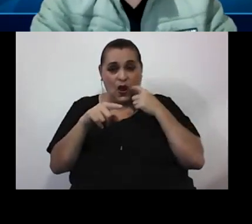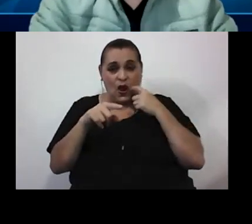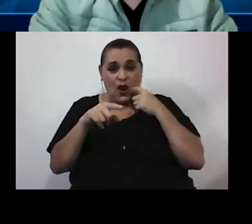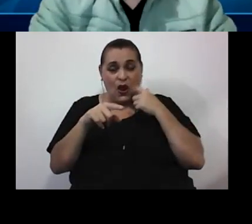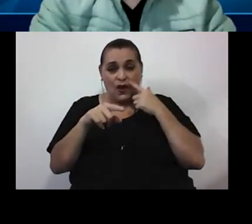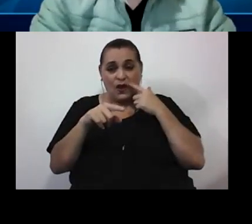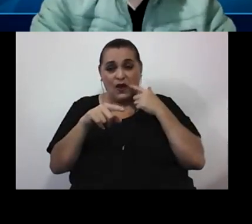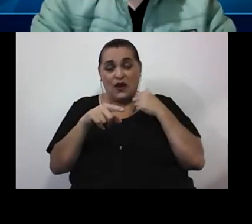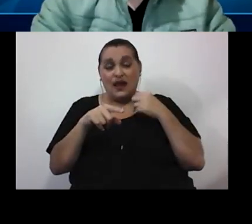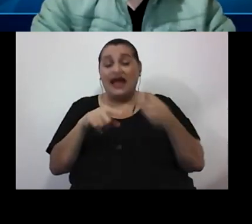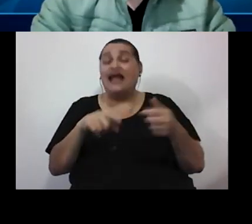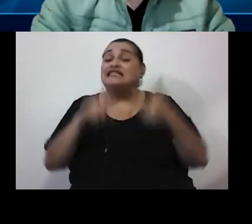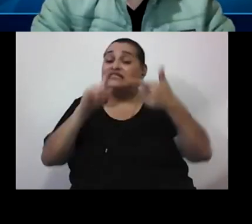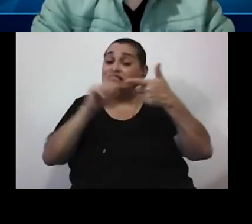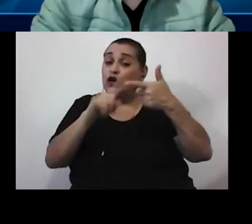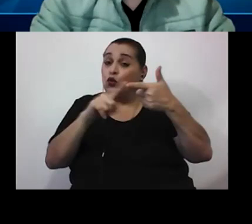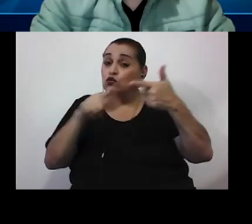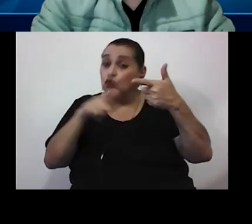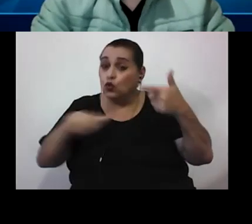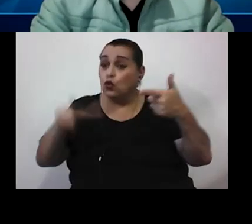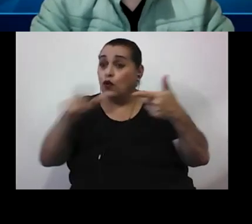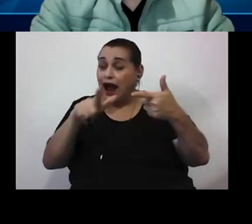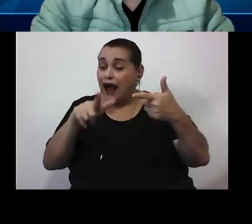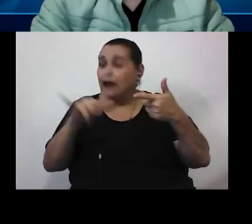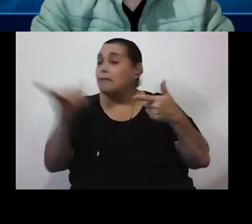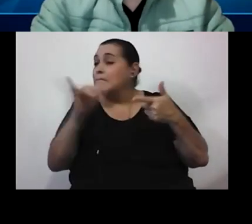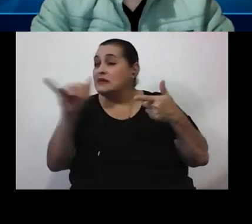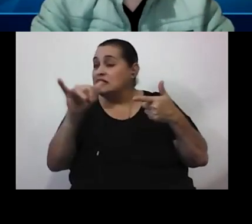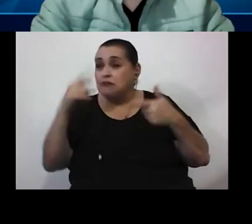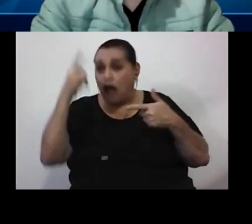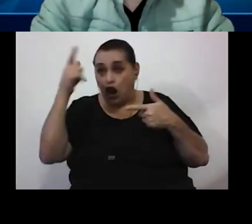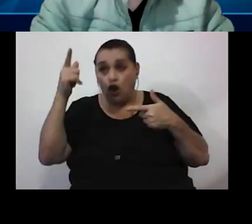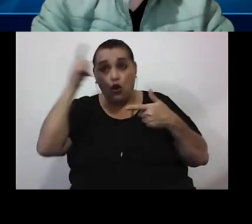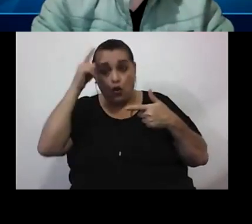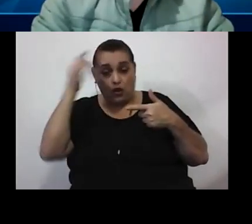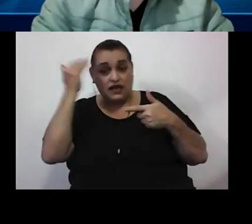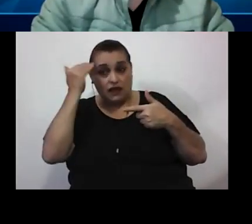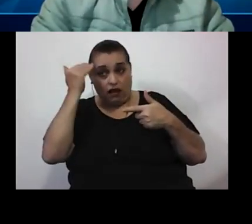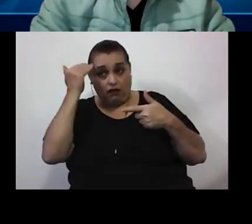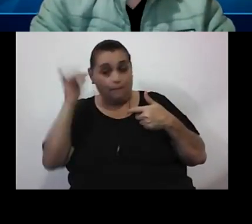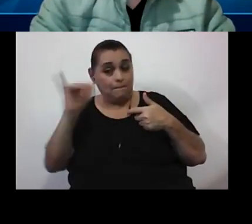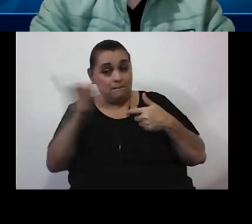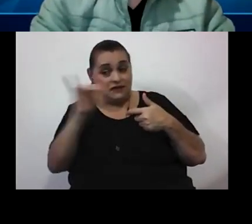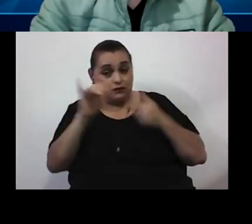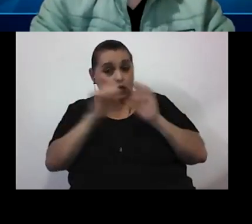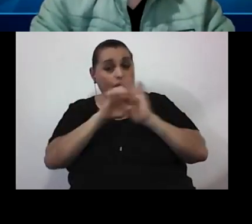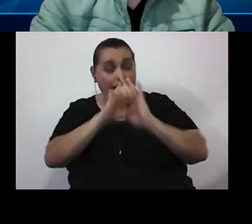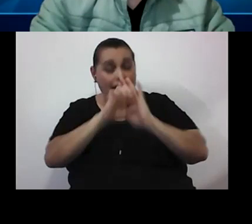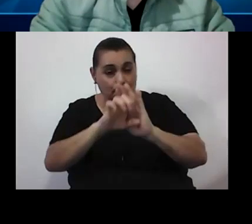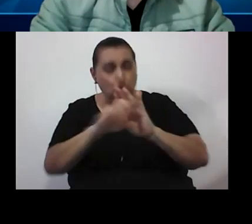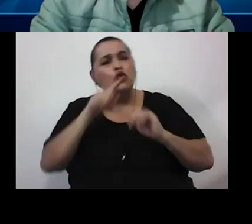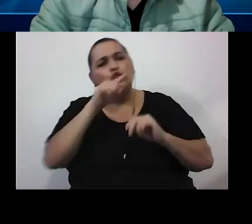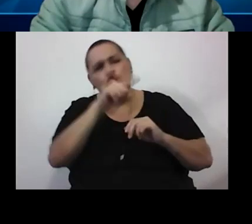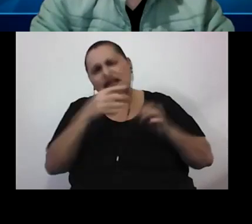segundo lugar, bajo la misma lógica, siguiendo el mismo ejemplo, intente